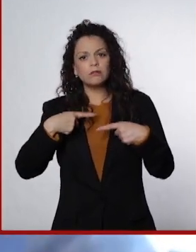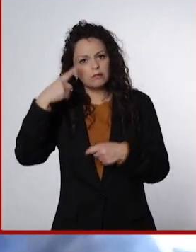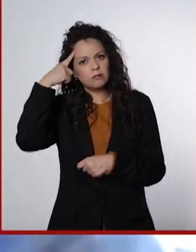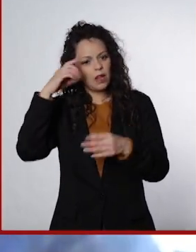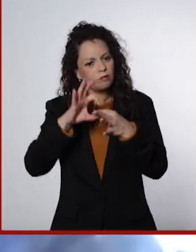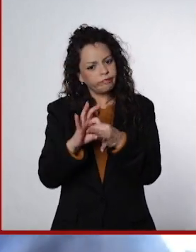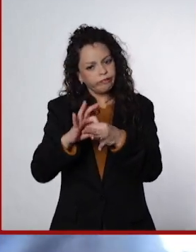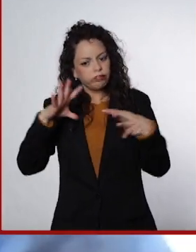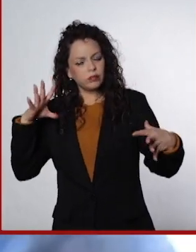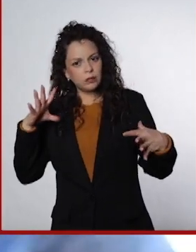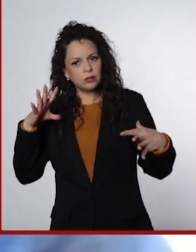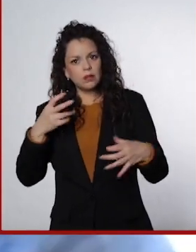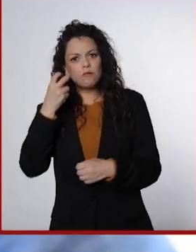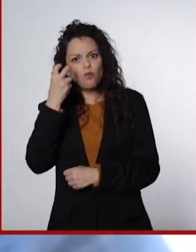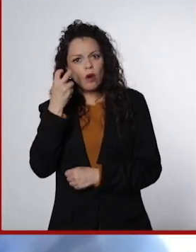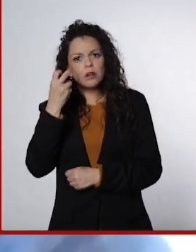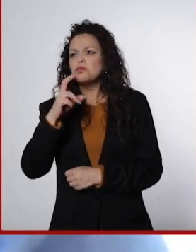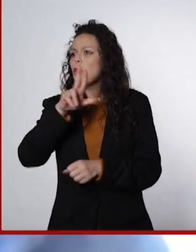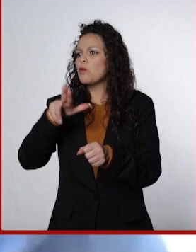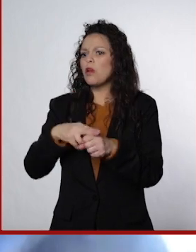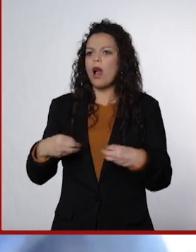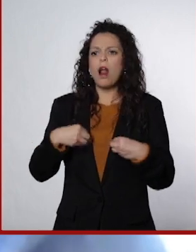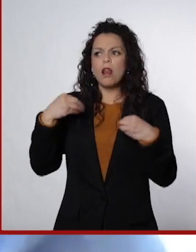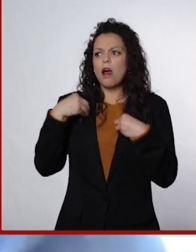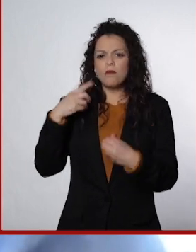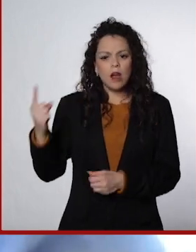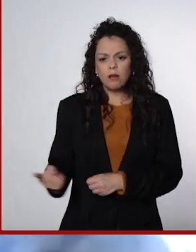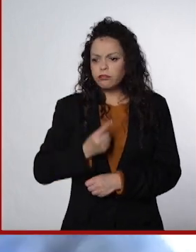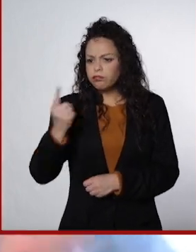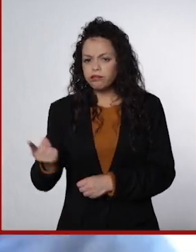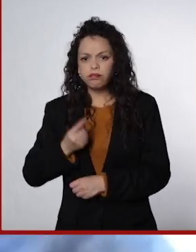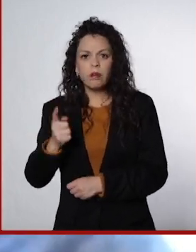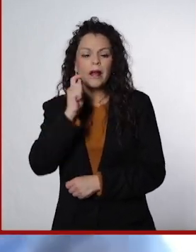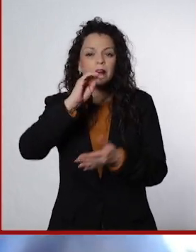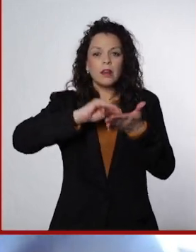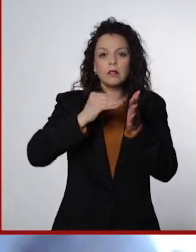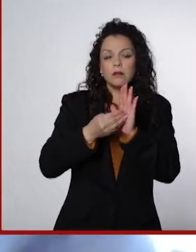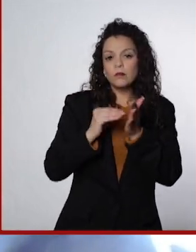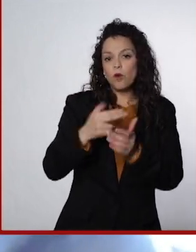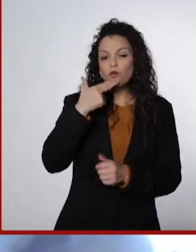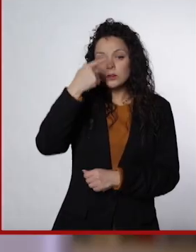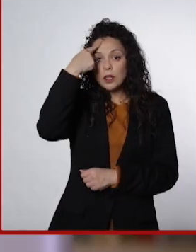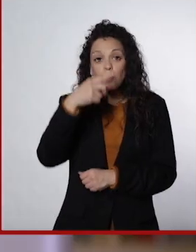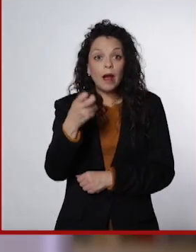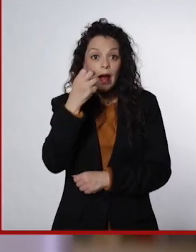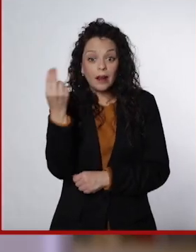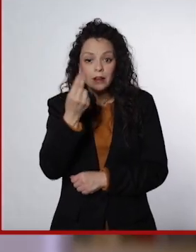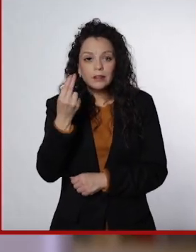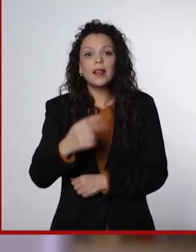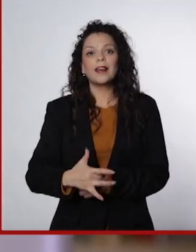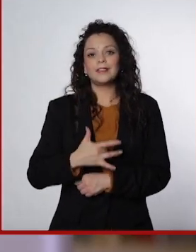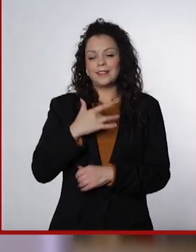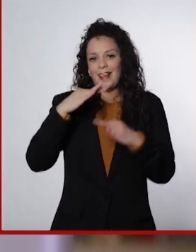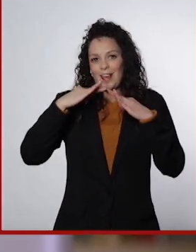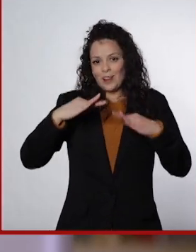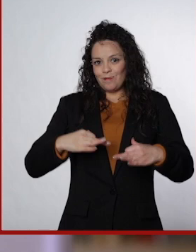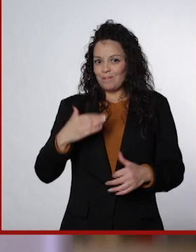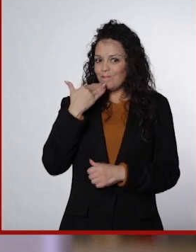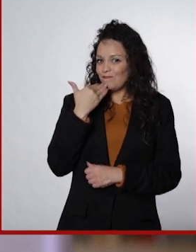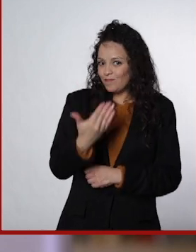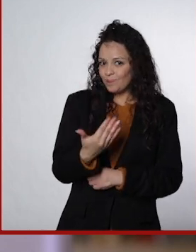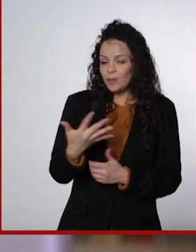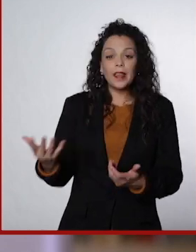dando tumbos sin saber bien a bien qué es lo que estamos, qué estrategias usamos para satisfacer esas necesidades. Entonces,